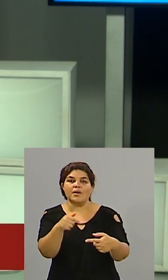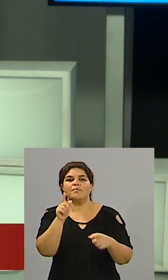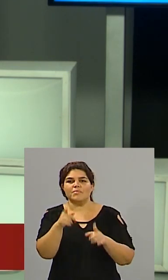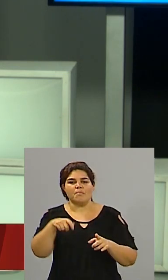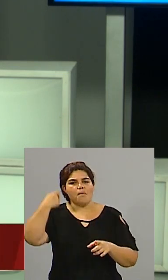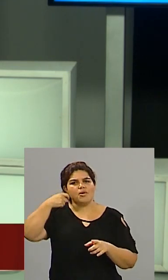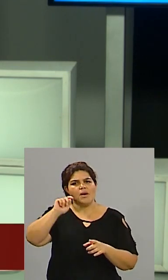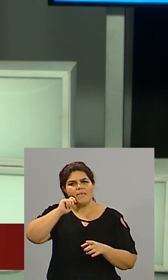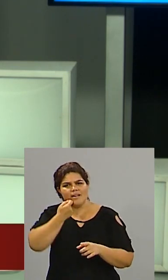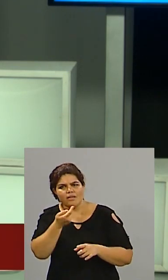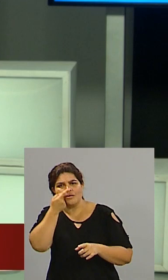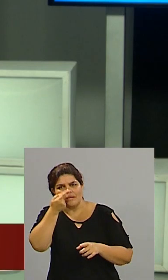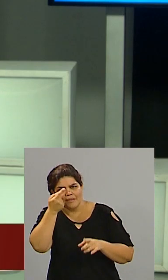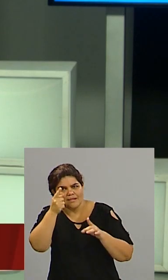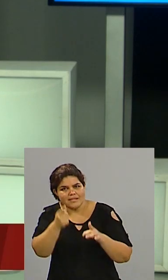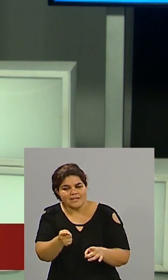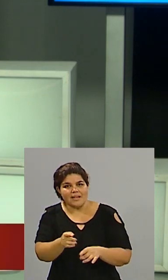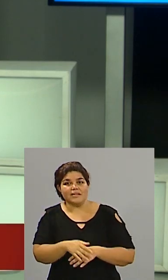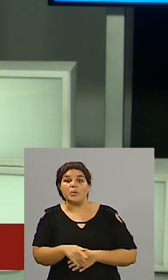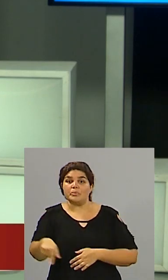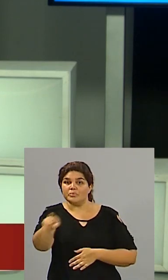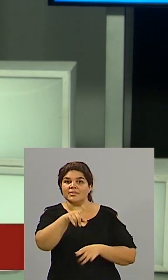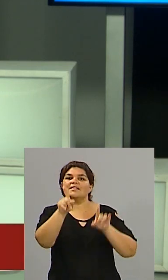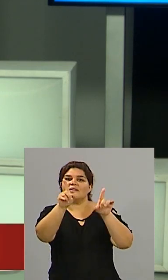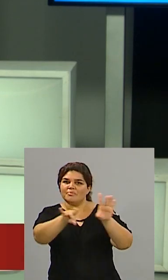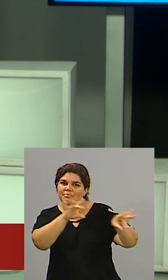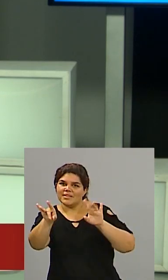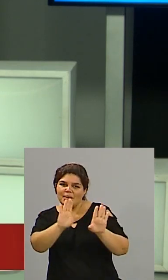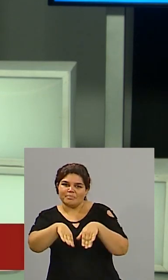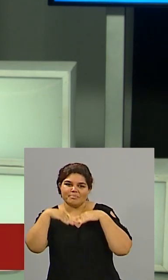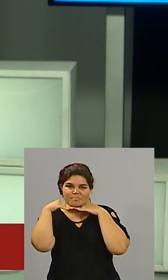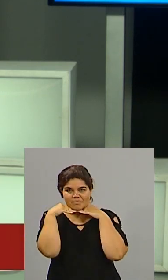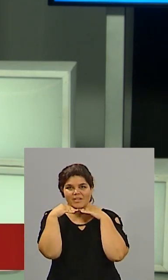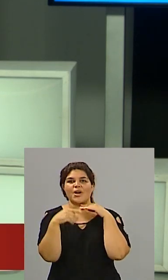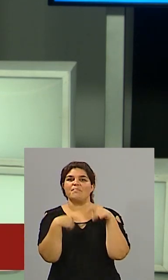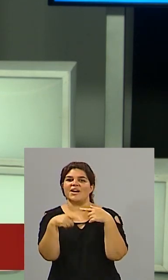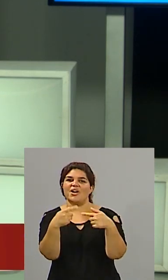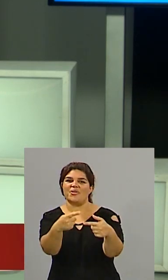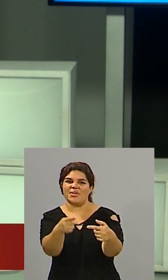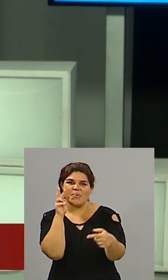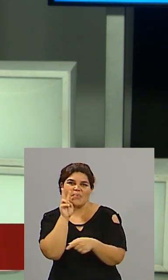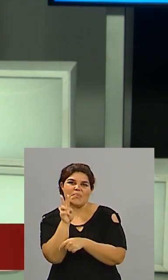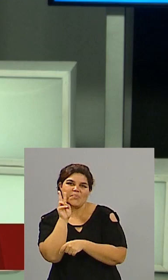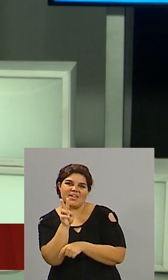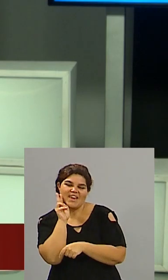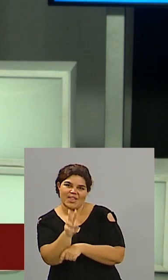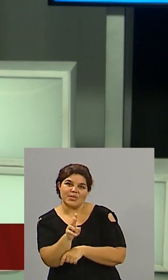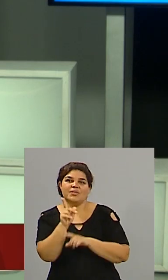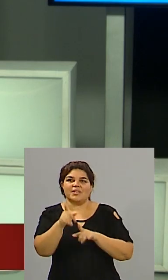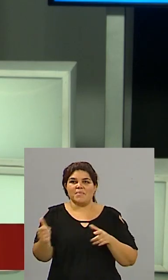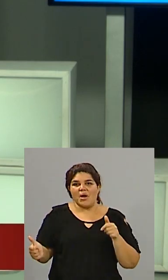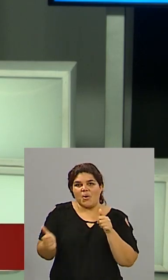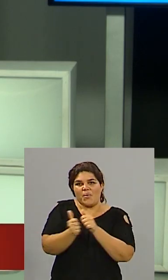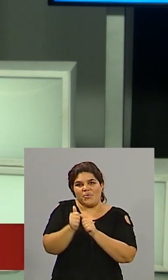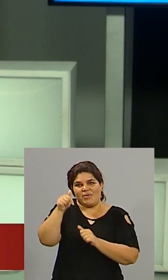muy lindo, muy interesante y ustedes también, por supuesto, están invitados a quedarse con nosotros del otro lado y acá en el estudio